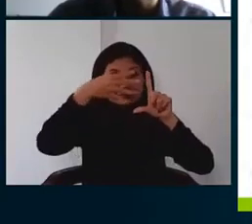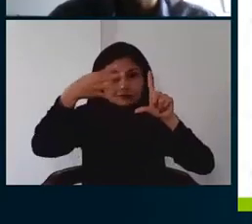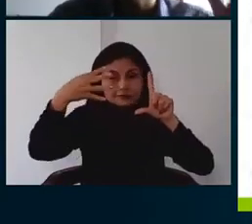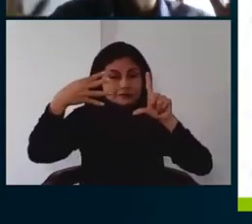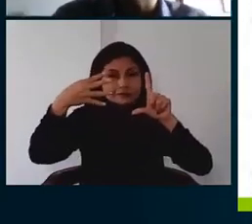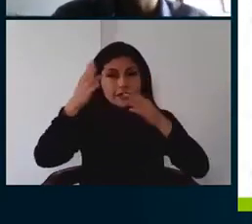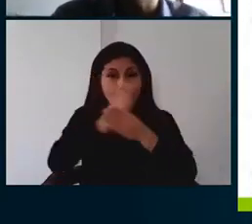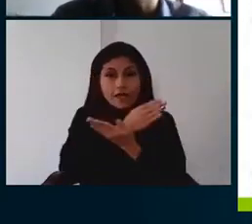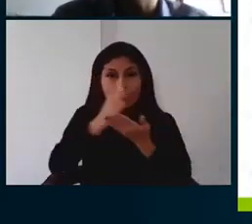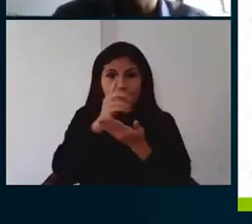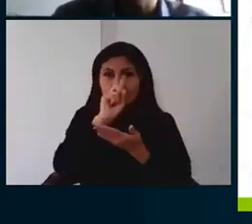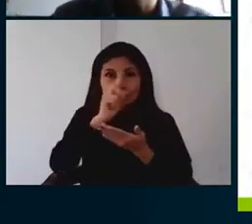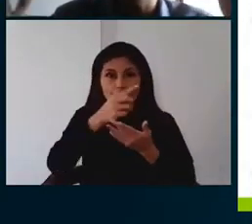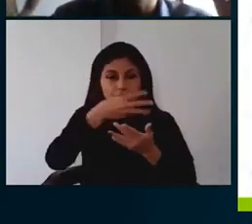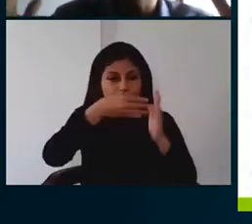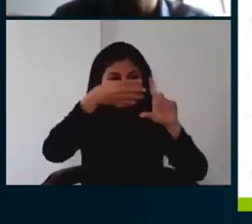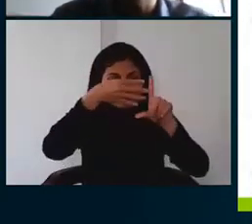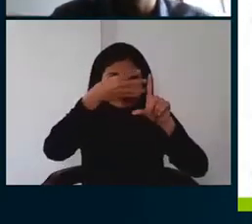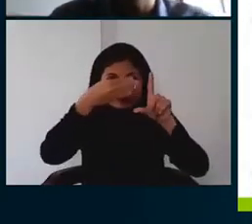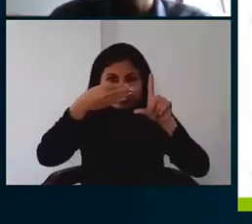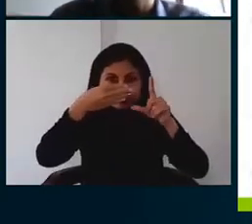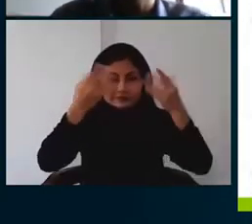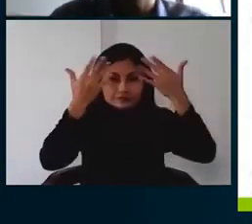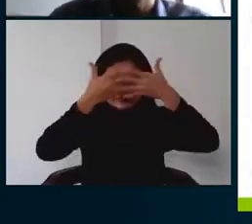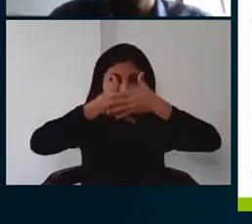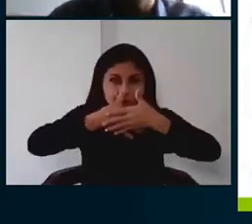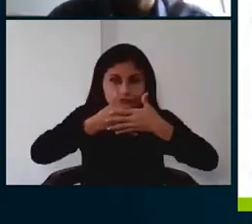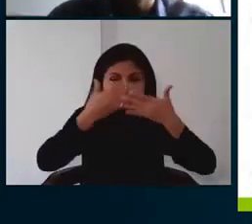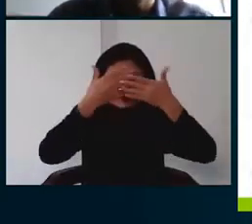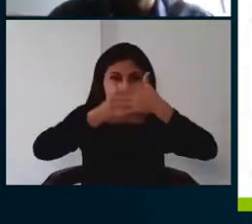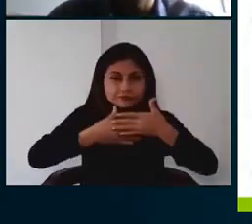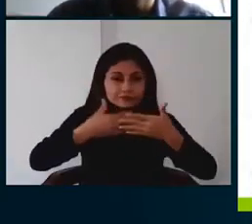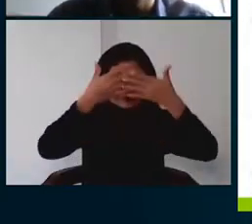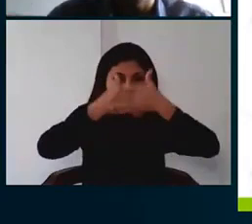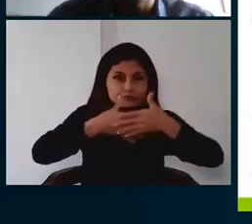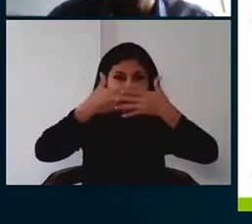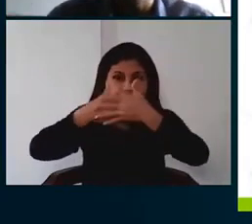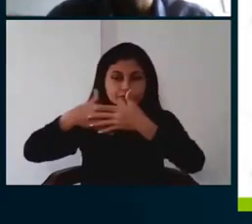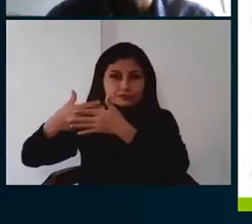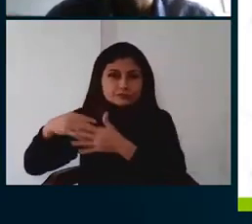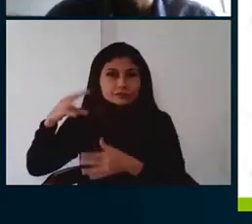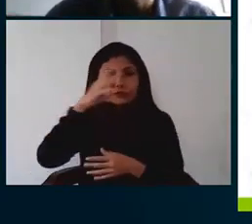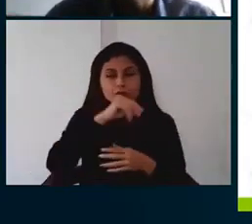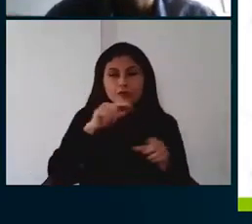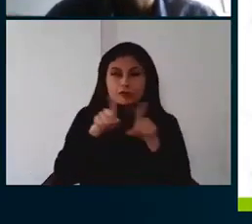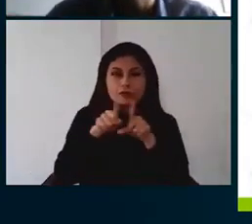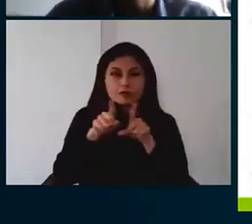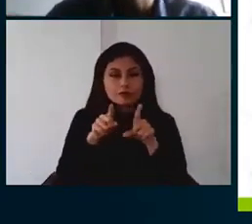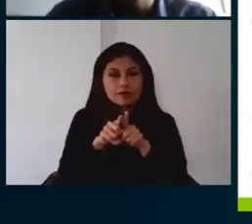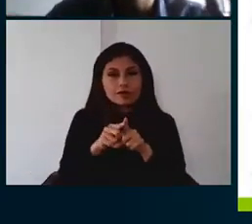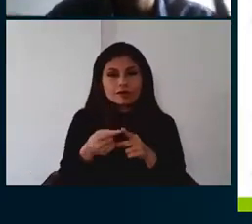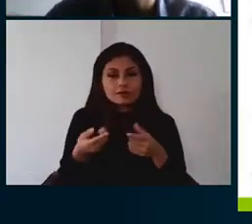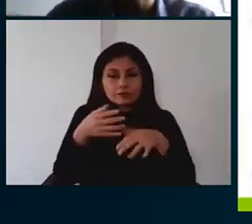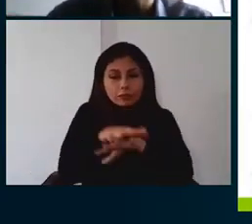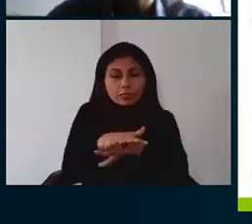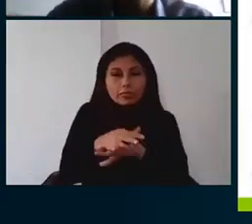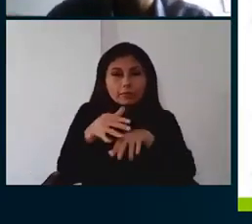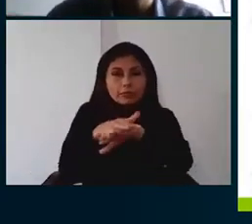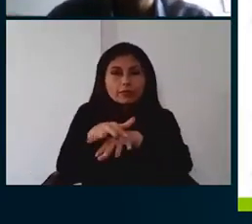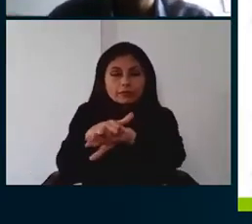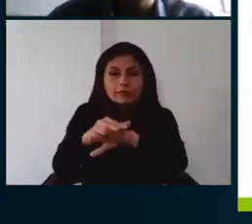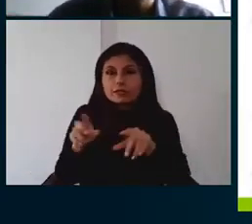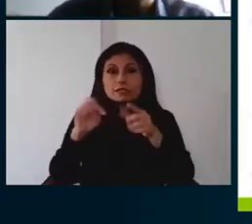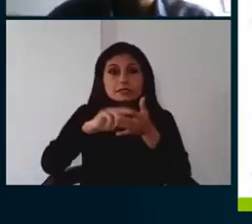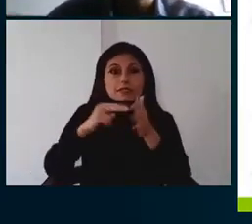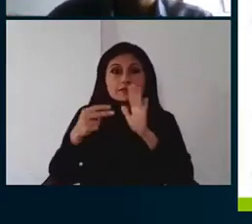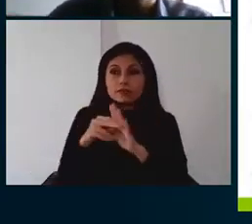estén sobrepuestas? Que todas las unidades trabajan bajo las mismas condiciones de flujo, operan de manera equitativa, igualitaria, uniforme, mejor